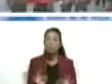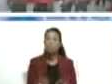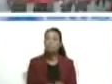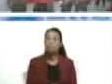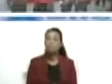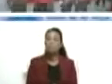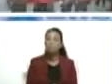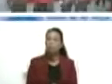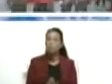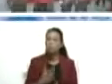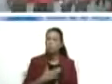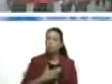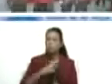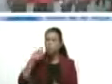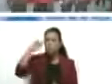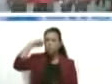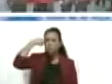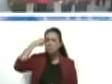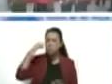yo lo recuerdo,